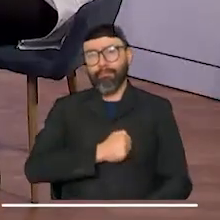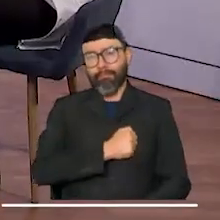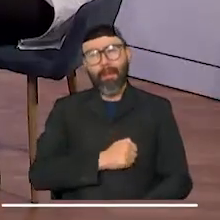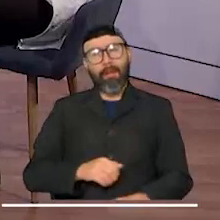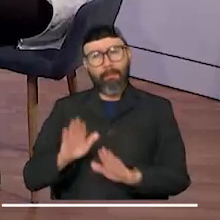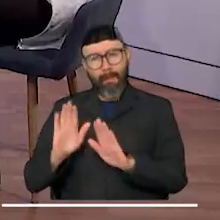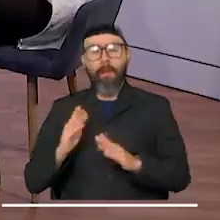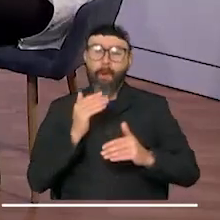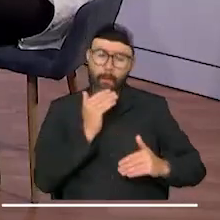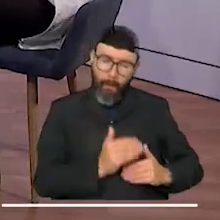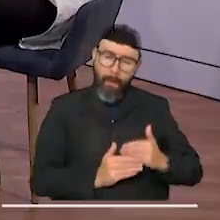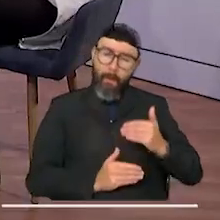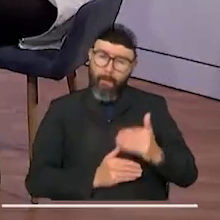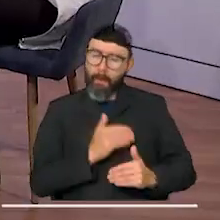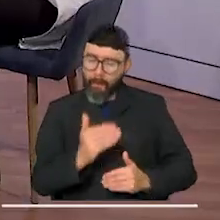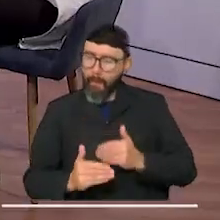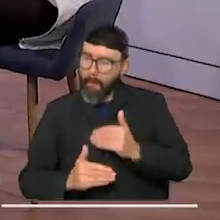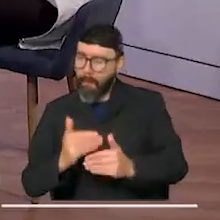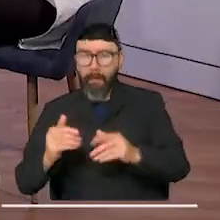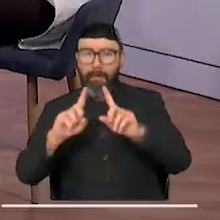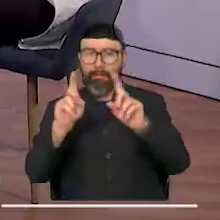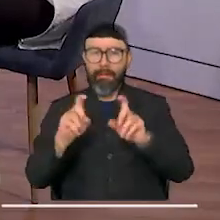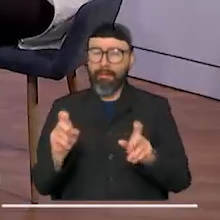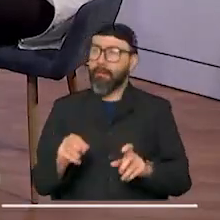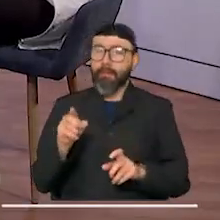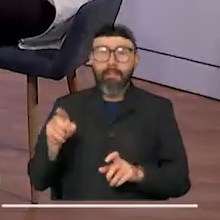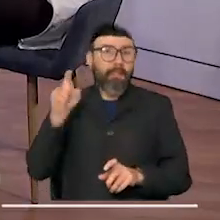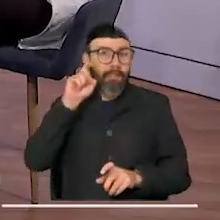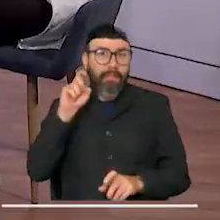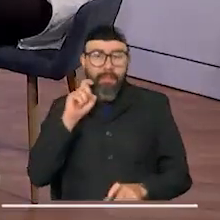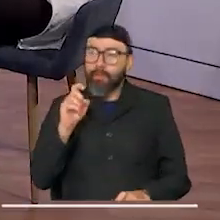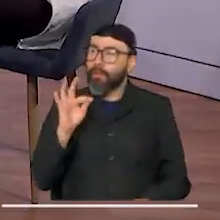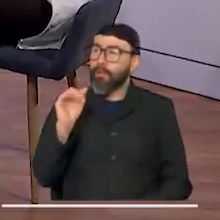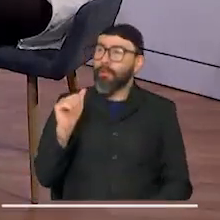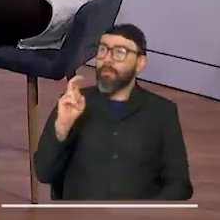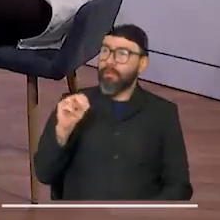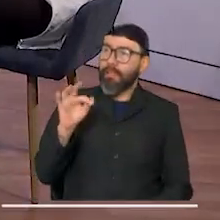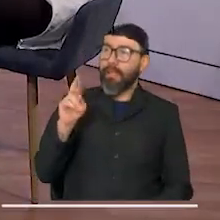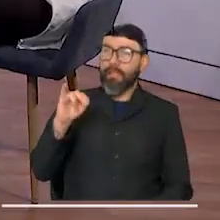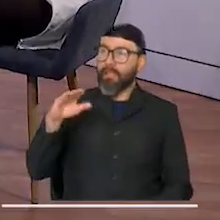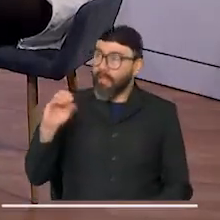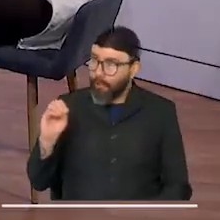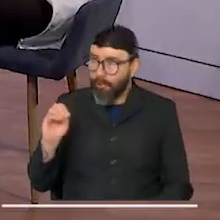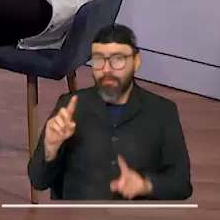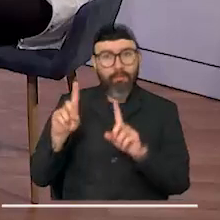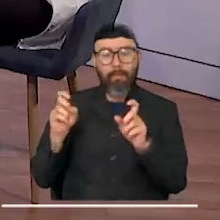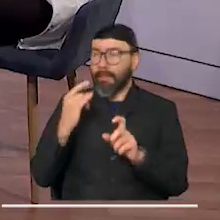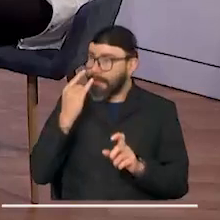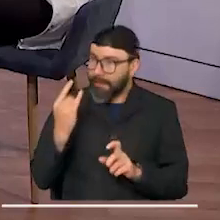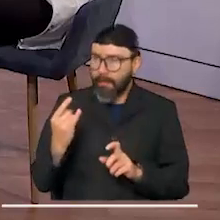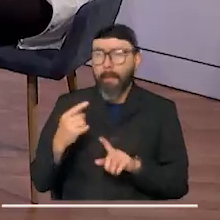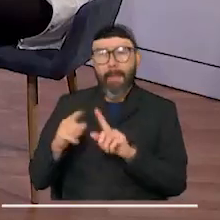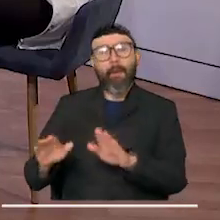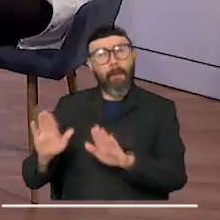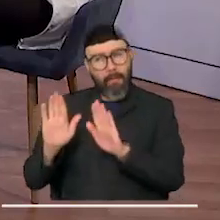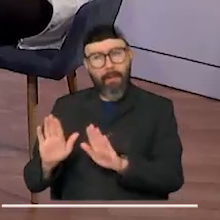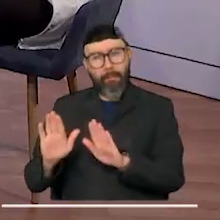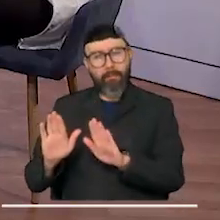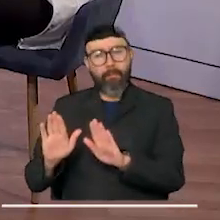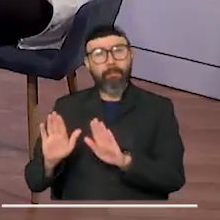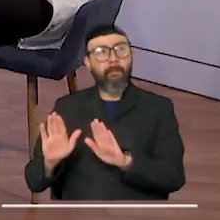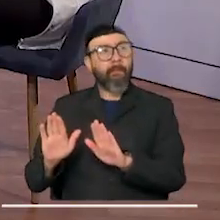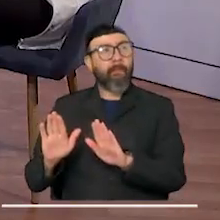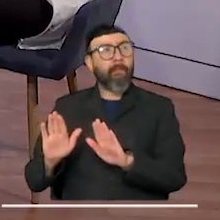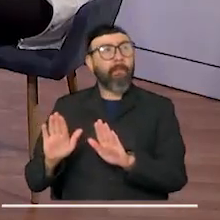paso a paso porque eso tántrico es un tema muy interesante pero tenemos que y yo voy a cortar paradigma